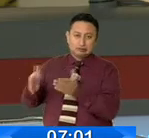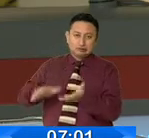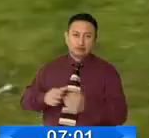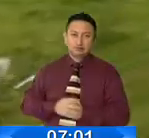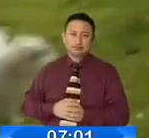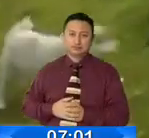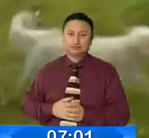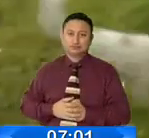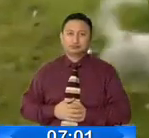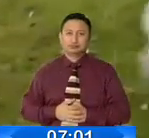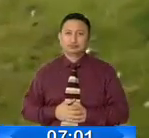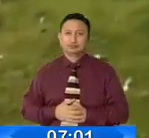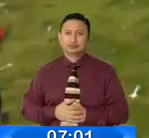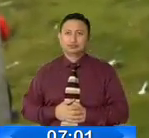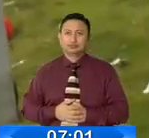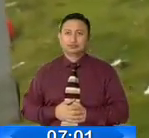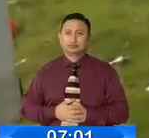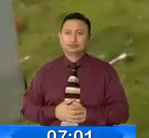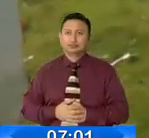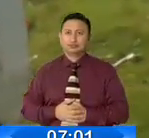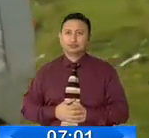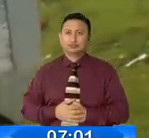contamos.